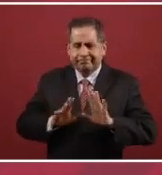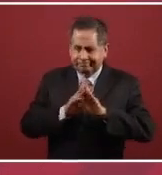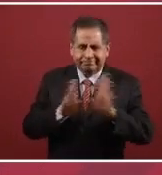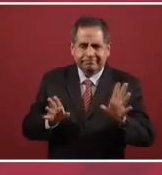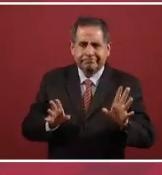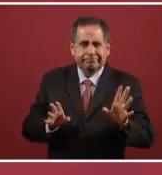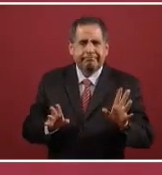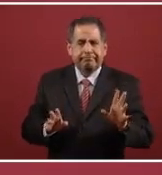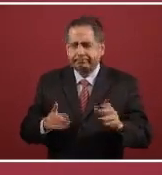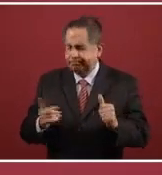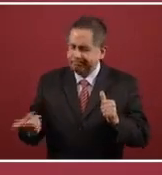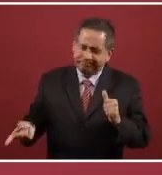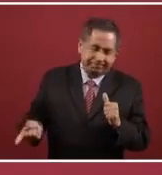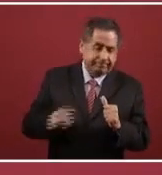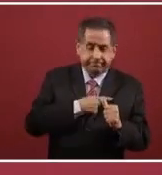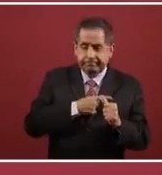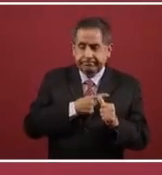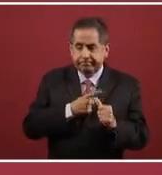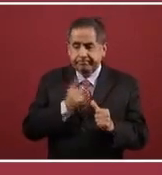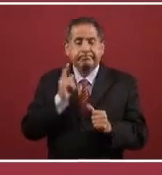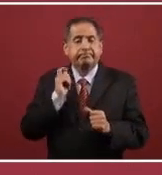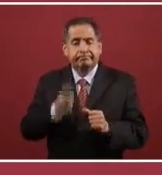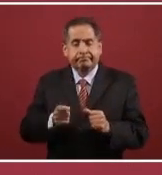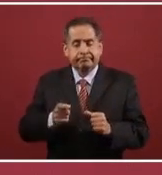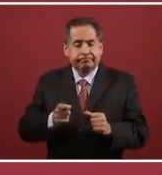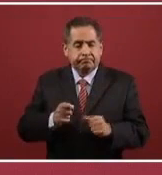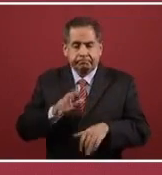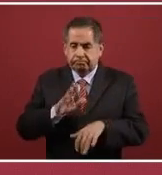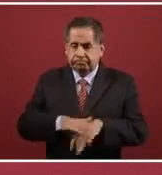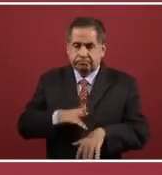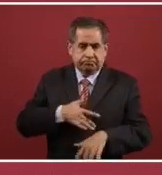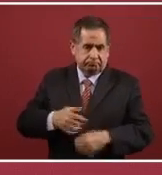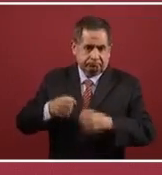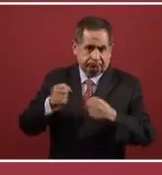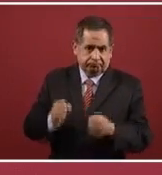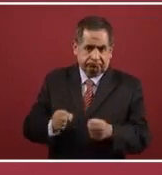Lo primero es consolidar